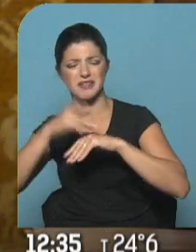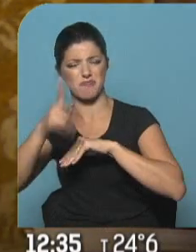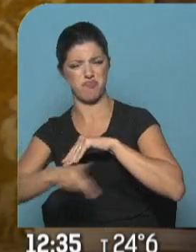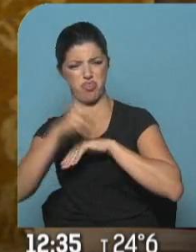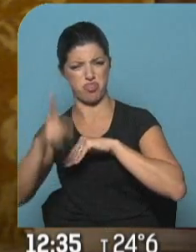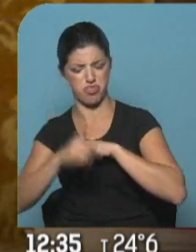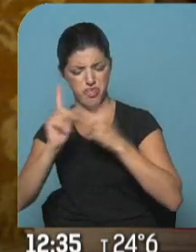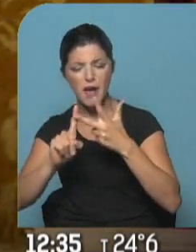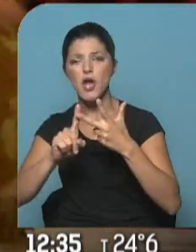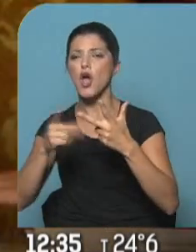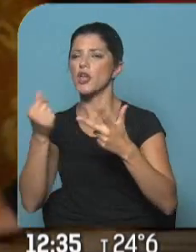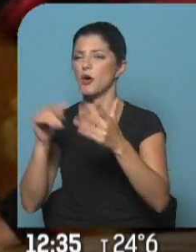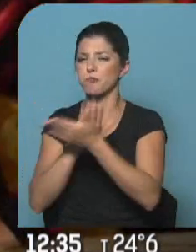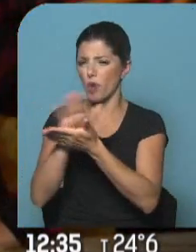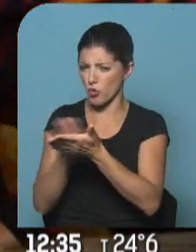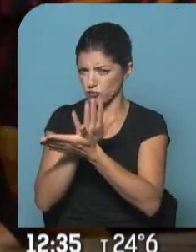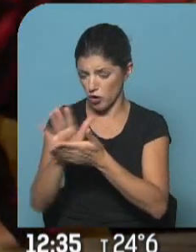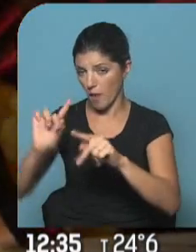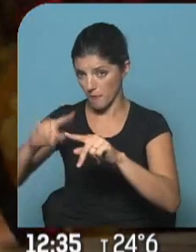la corrupción en la gestión.